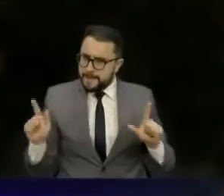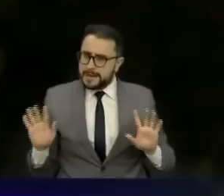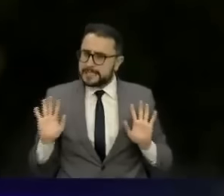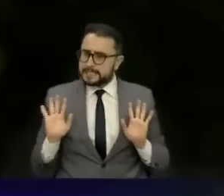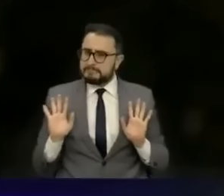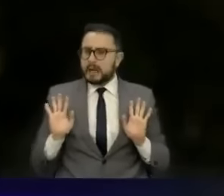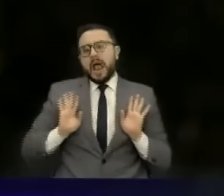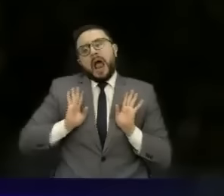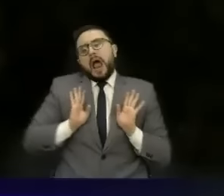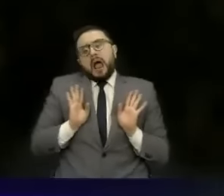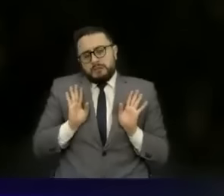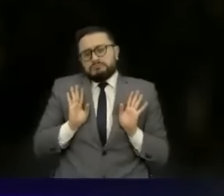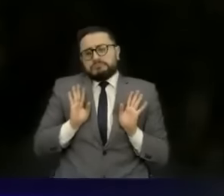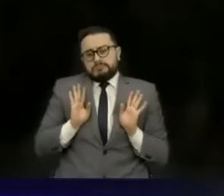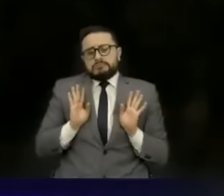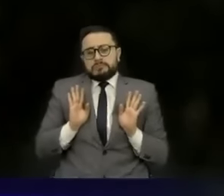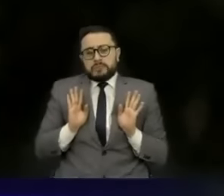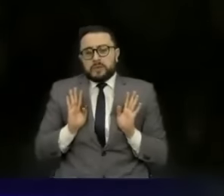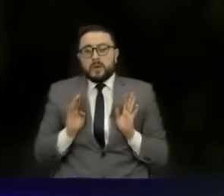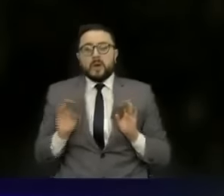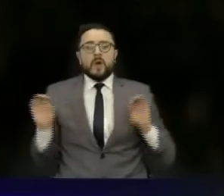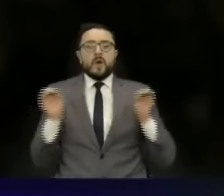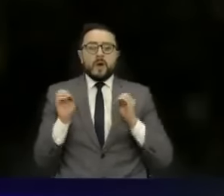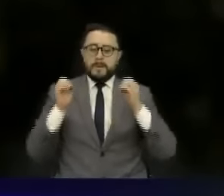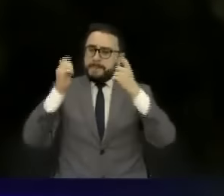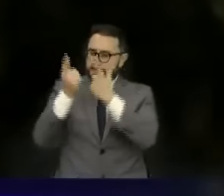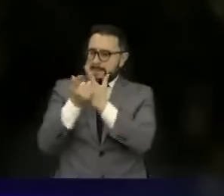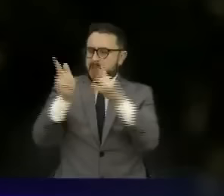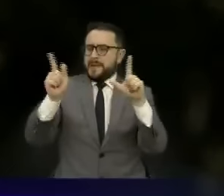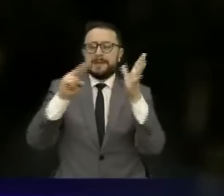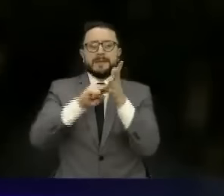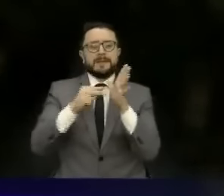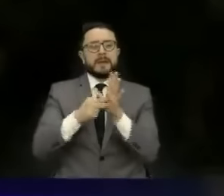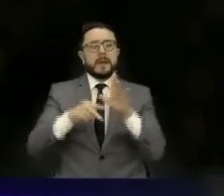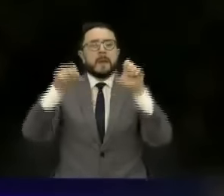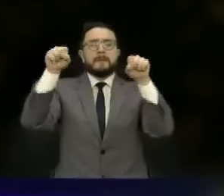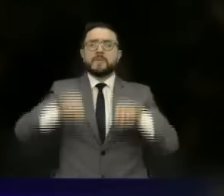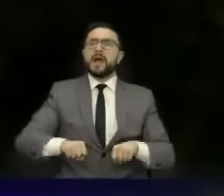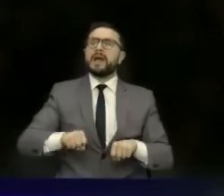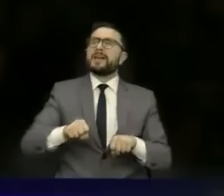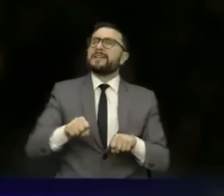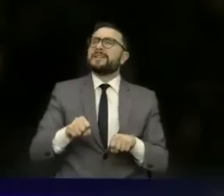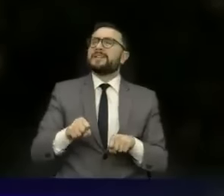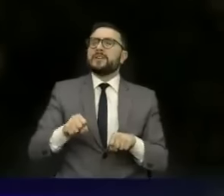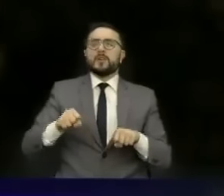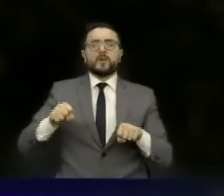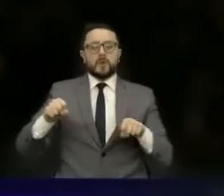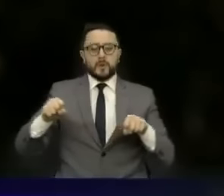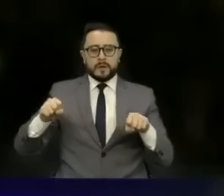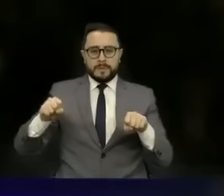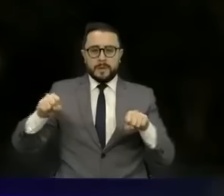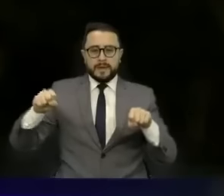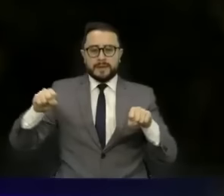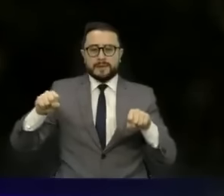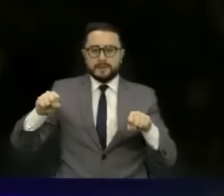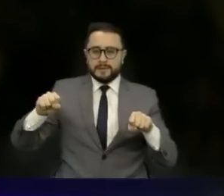Le dimos el sentido de libertad a que se pudiera construir, otra palabra, una república.